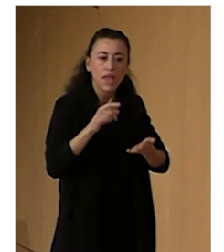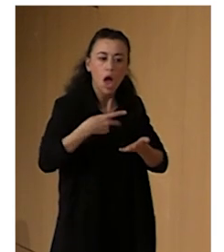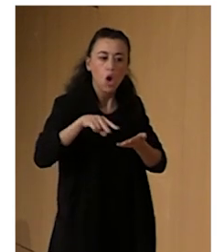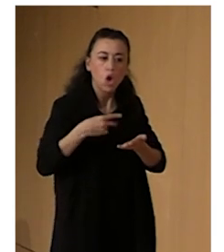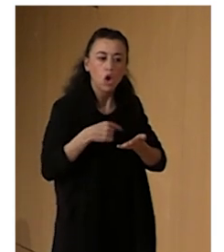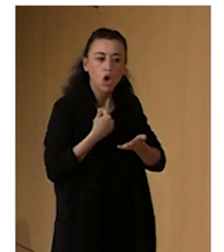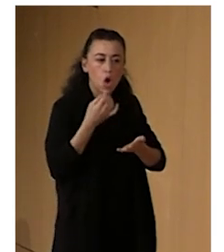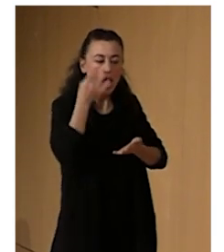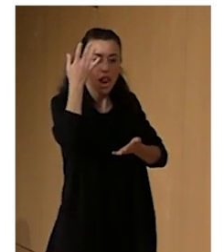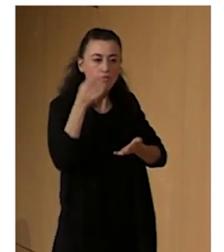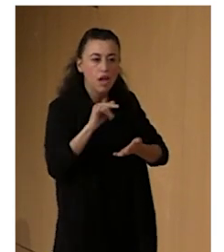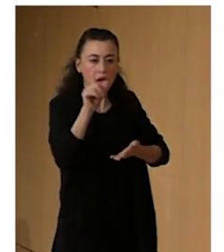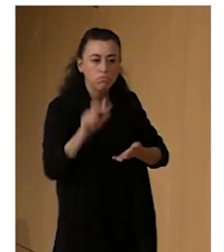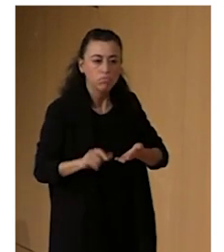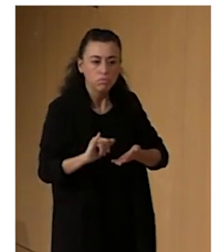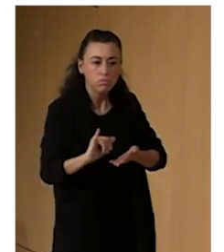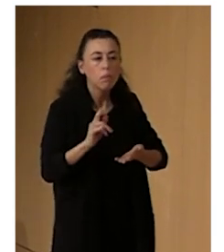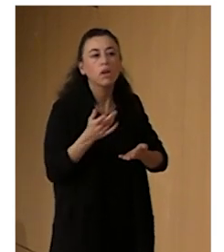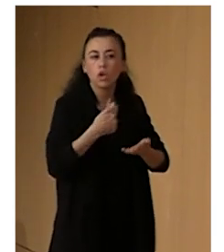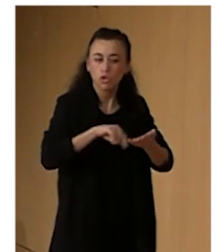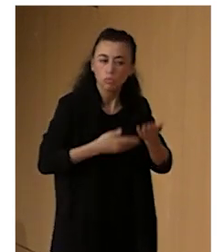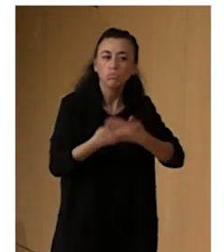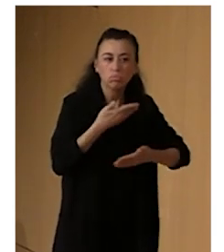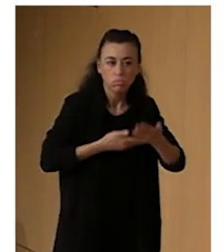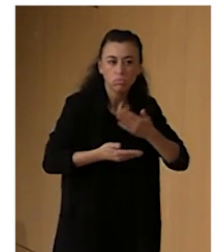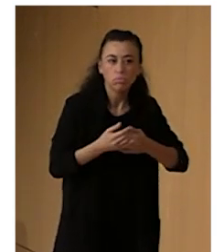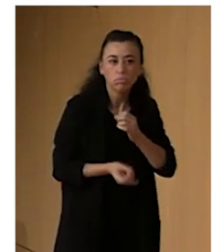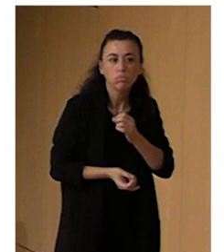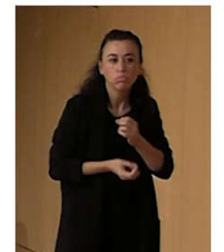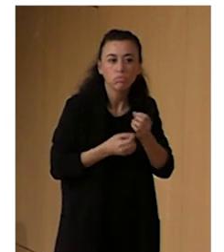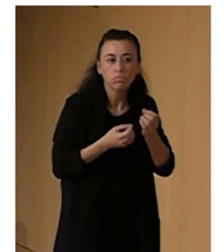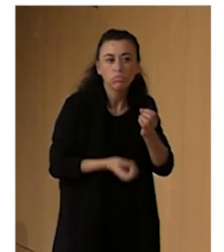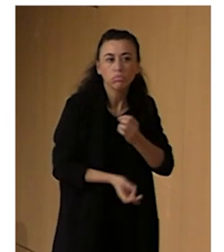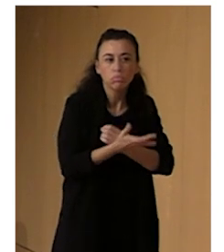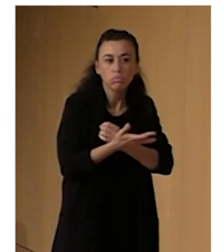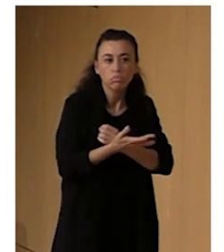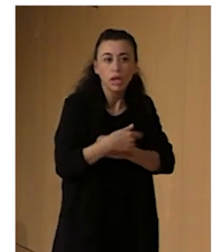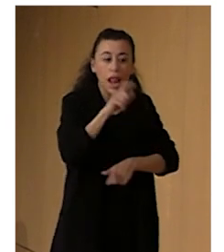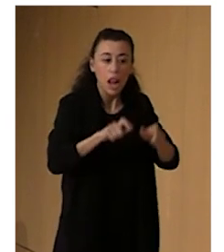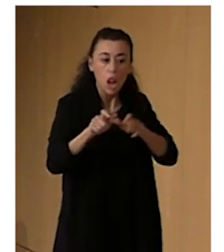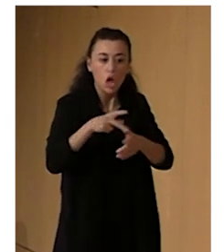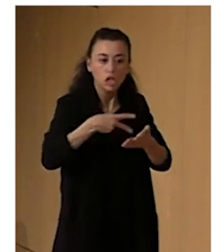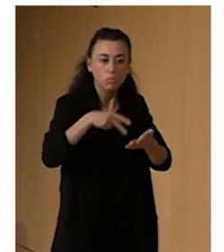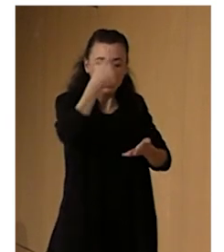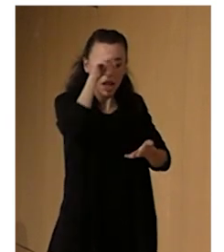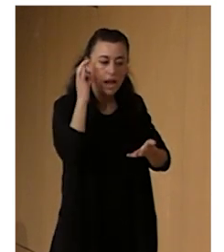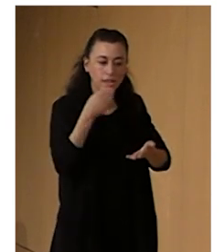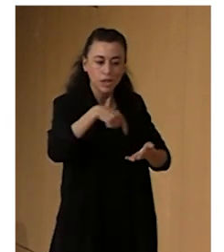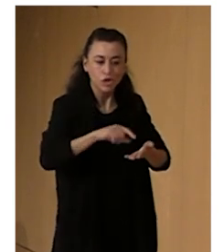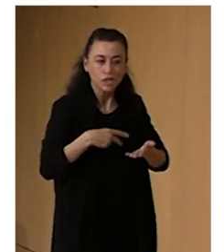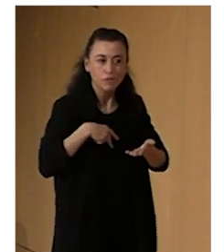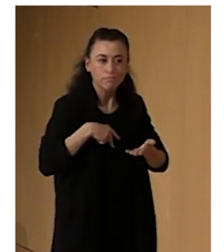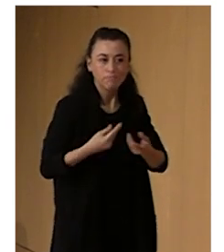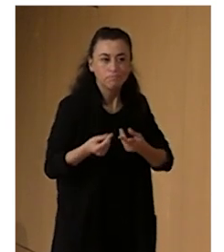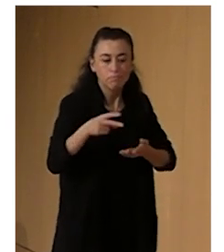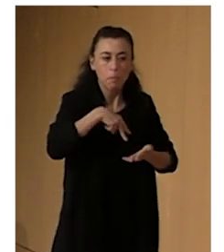espectáculo se crea en colaboración y una premisa fundamental es que los propios bailarines y bailarinas tienen que entender lo que bailan porque a veces eh